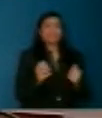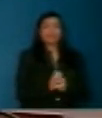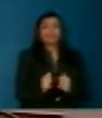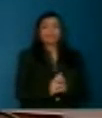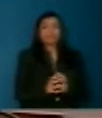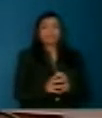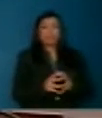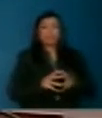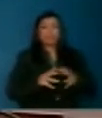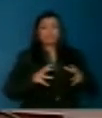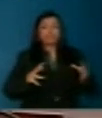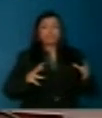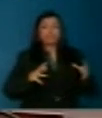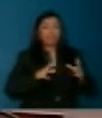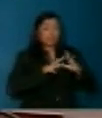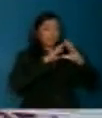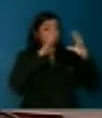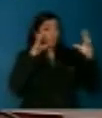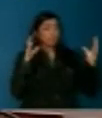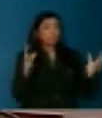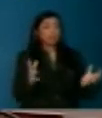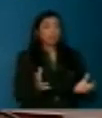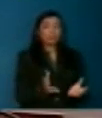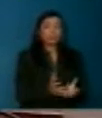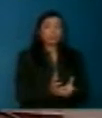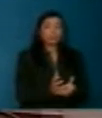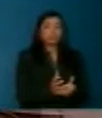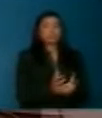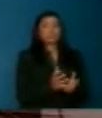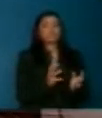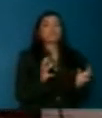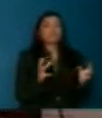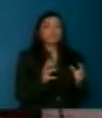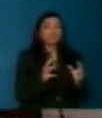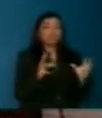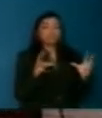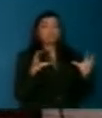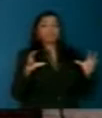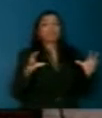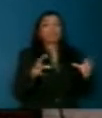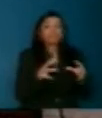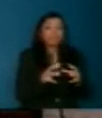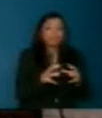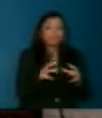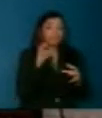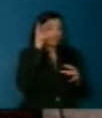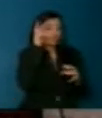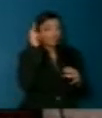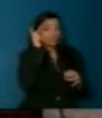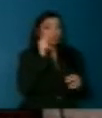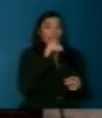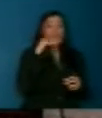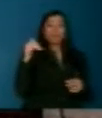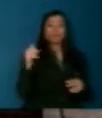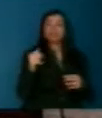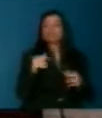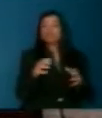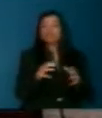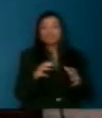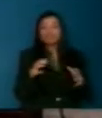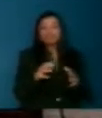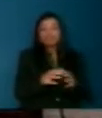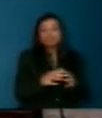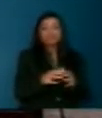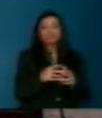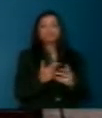Y si hay menos mundo, es porque hay menos país. Pues son las historias nacionales las que